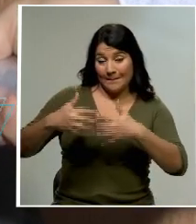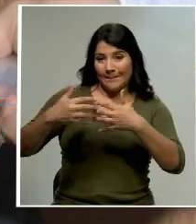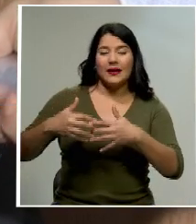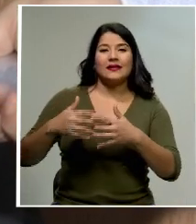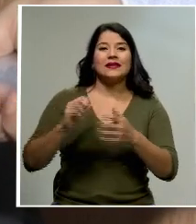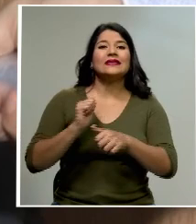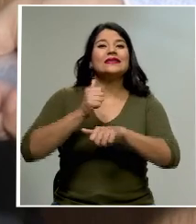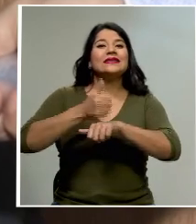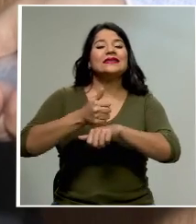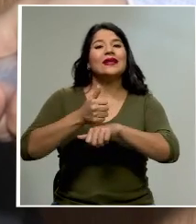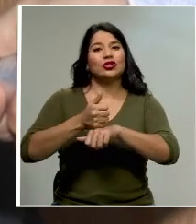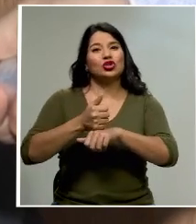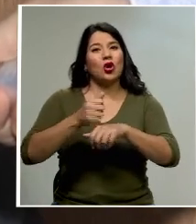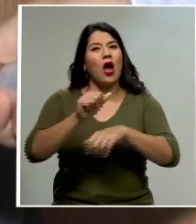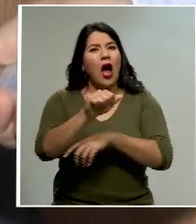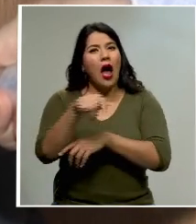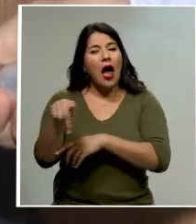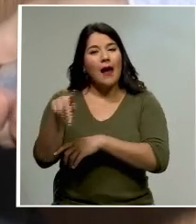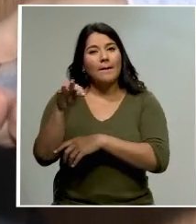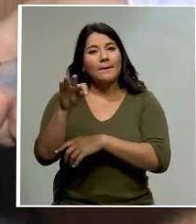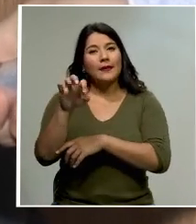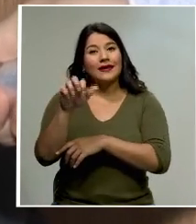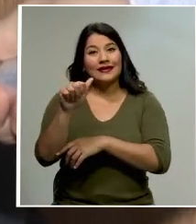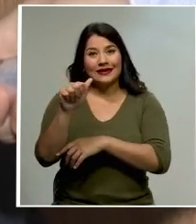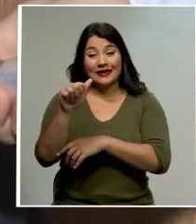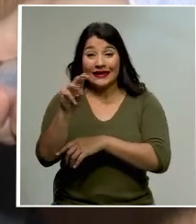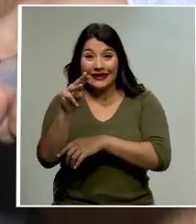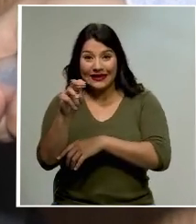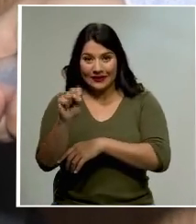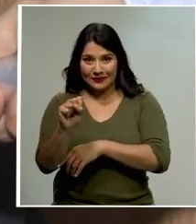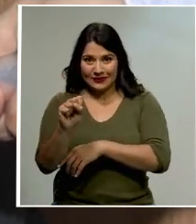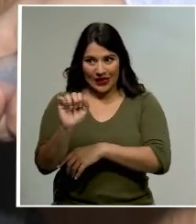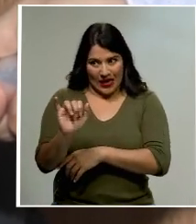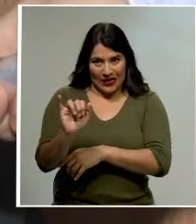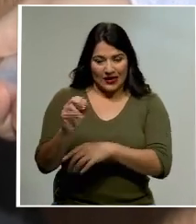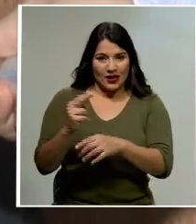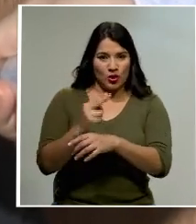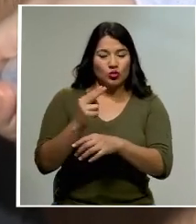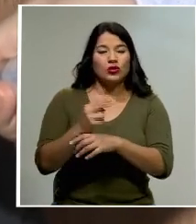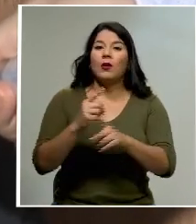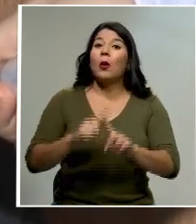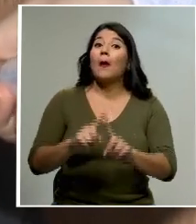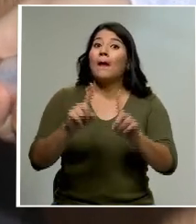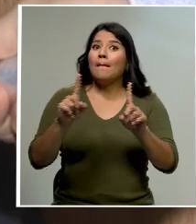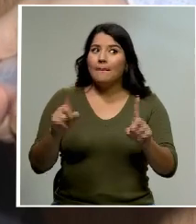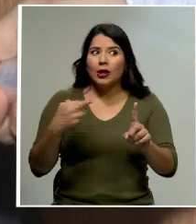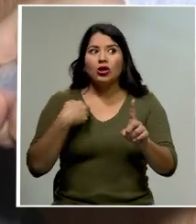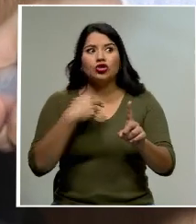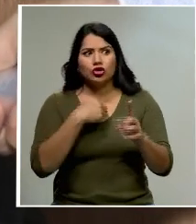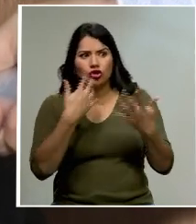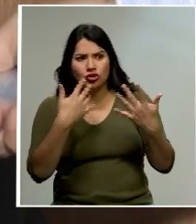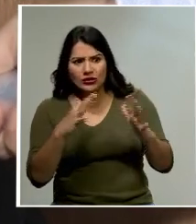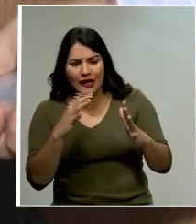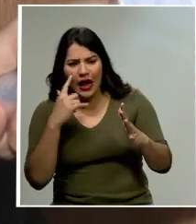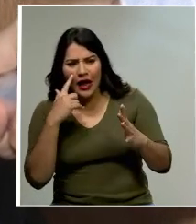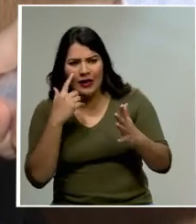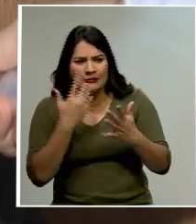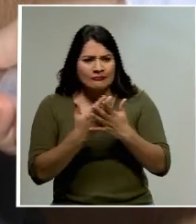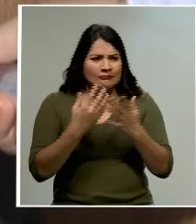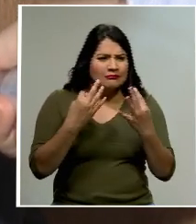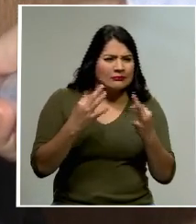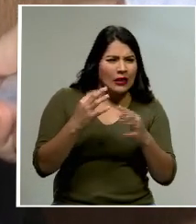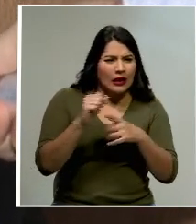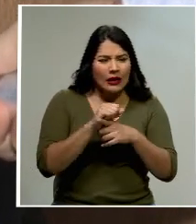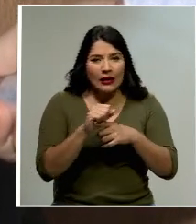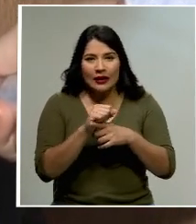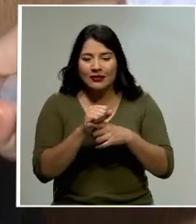Teams, que es con la que la Asamblea trabaja. Sin embargo, se han hecho pruebas y han